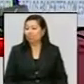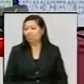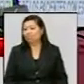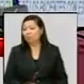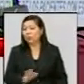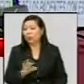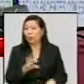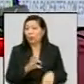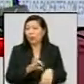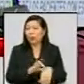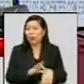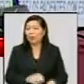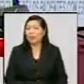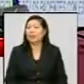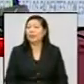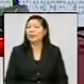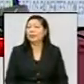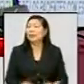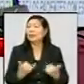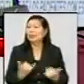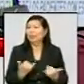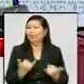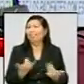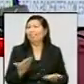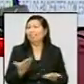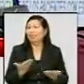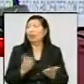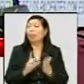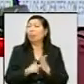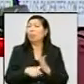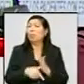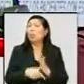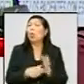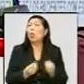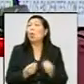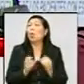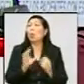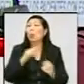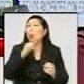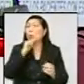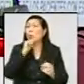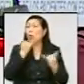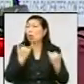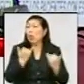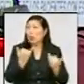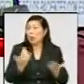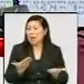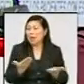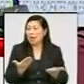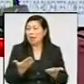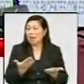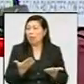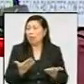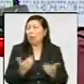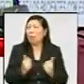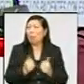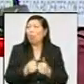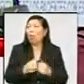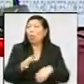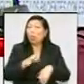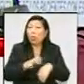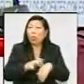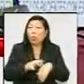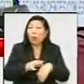bajo sus medios. Y este es el después de cómo quedó la señorita, tratada por los